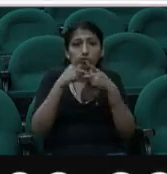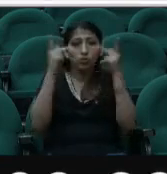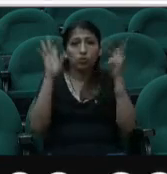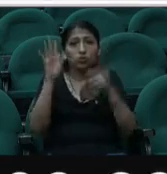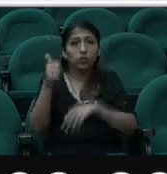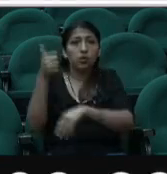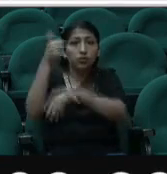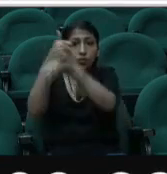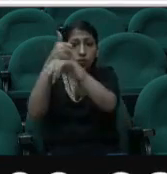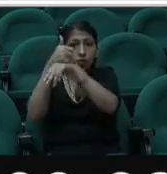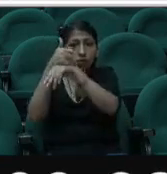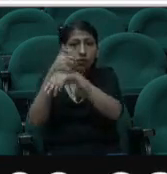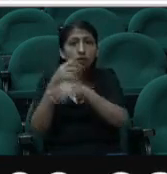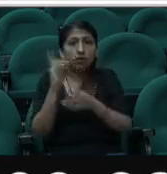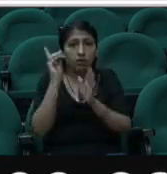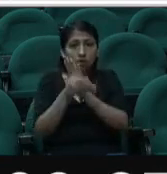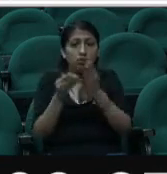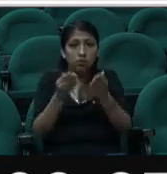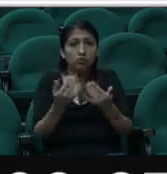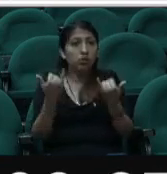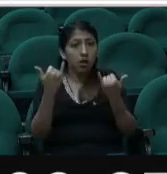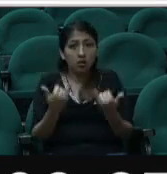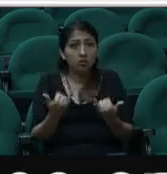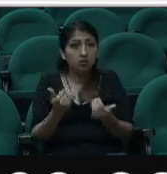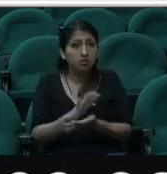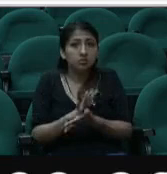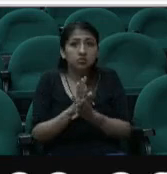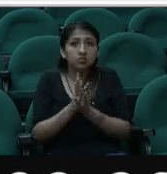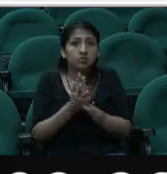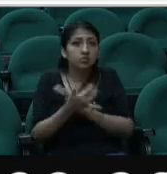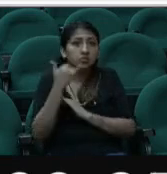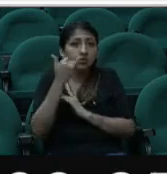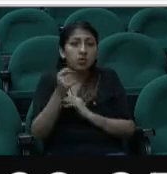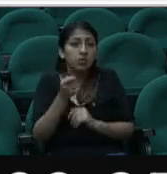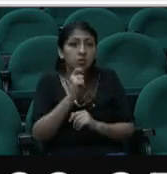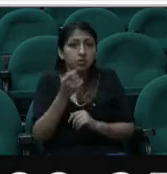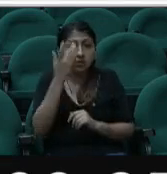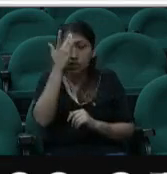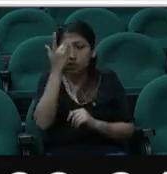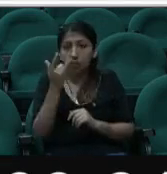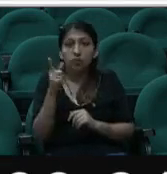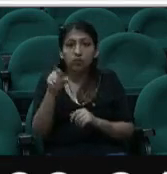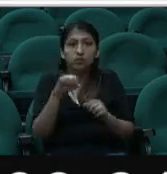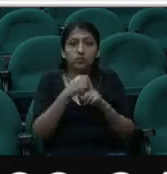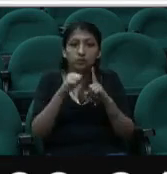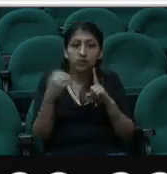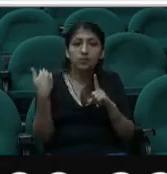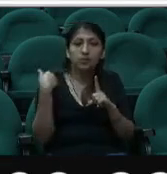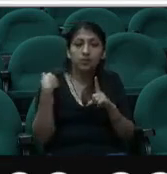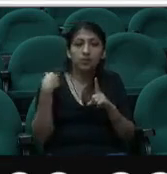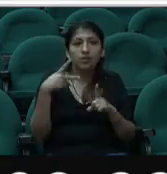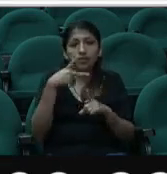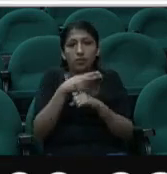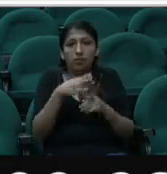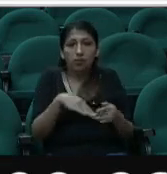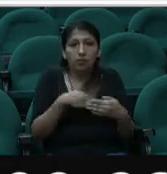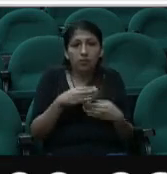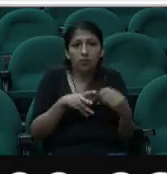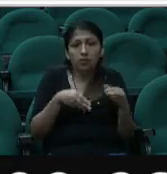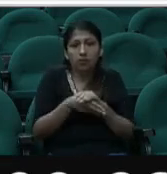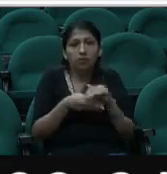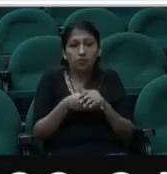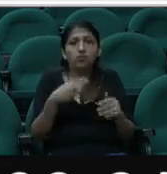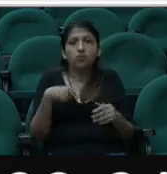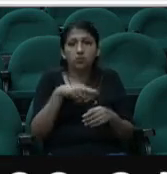de una autoridad presentamos la denuncia hasta la fecha todavía no nos han llamado audiencia porque el sistema tiene sus falencias y es por eso que nosotros hemos presentado